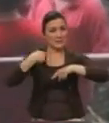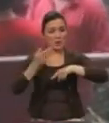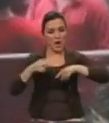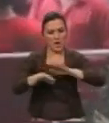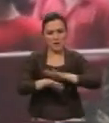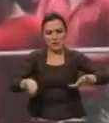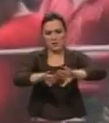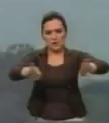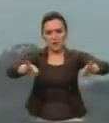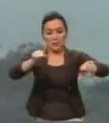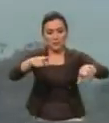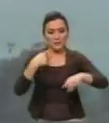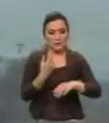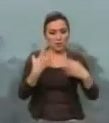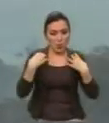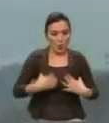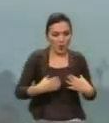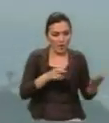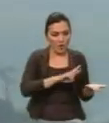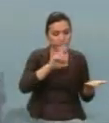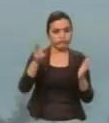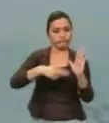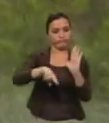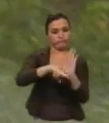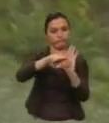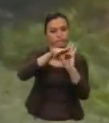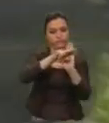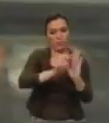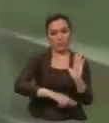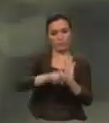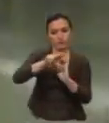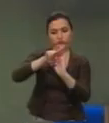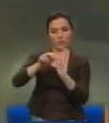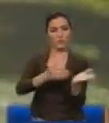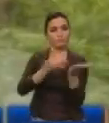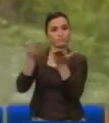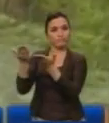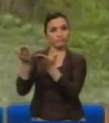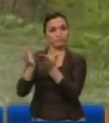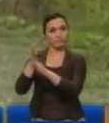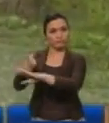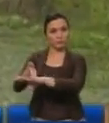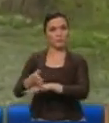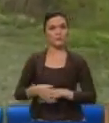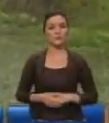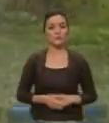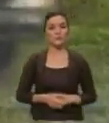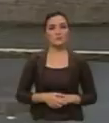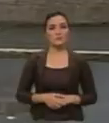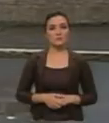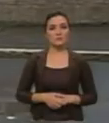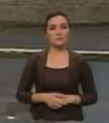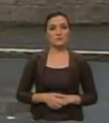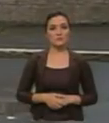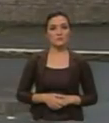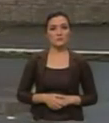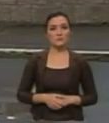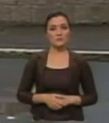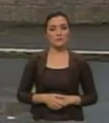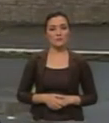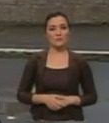serán trasladados al lugar donde dispongan las autoridades pertinentes. En Pastaza, Gerardo Garófalo, 24 horas.